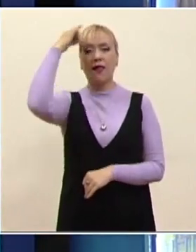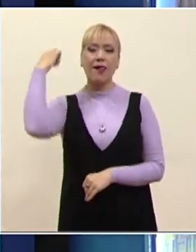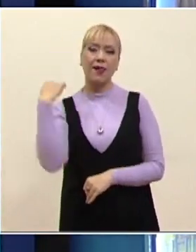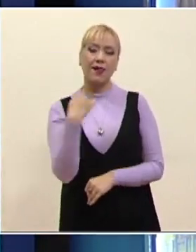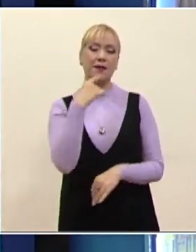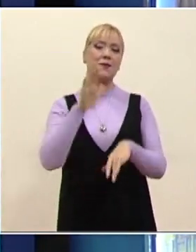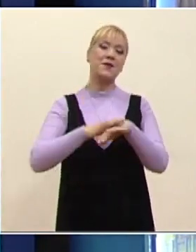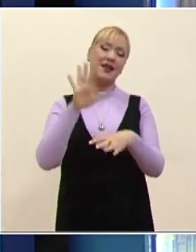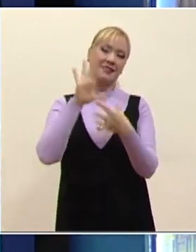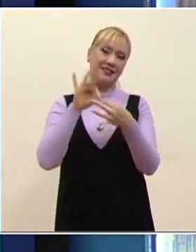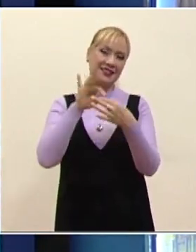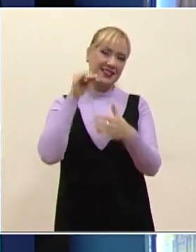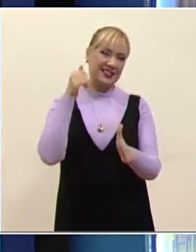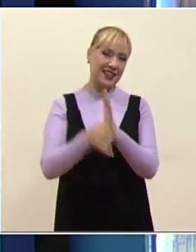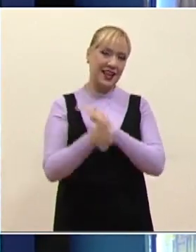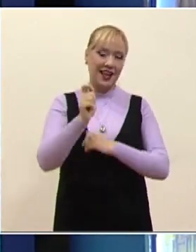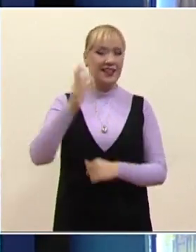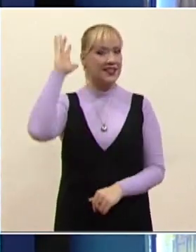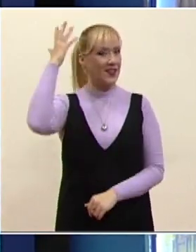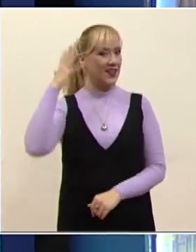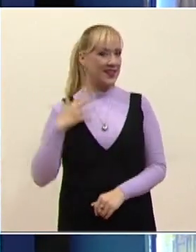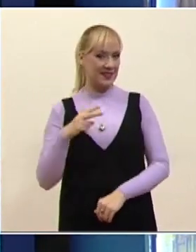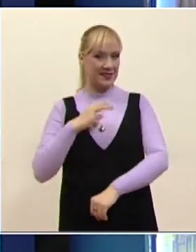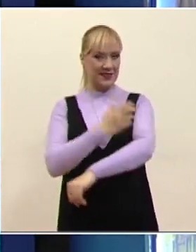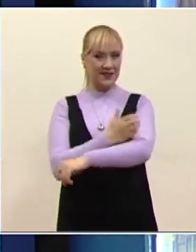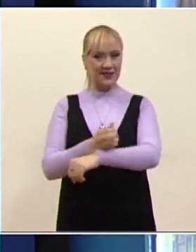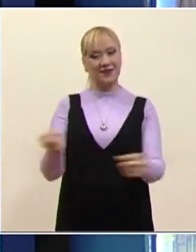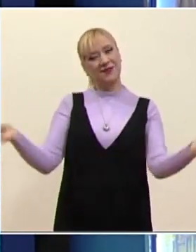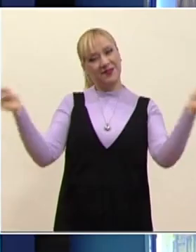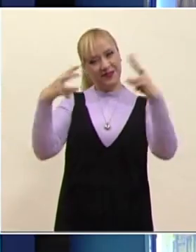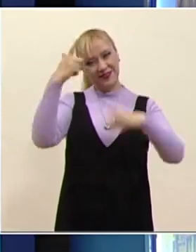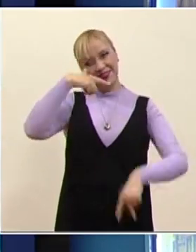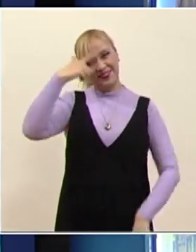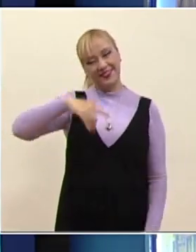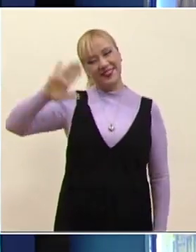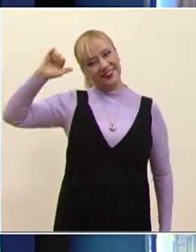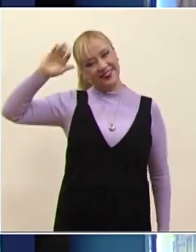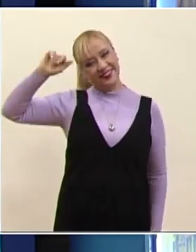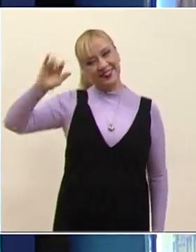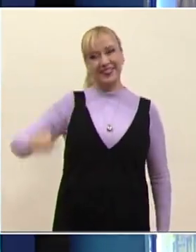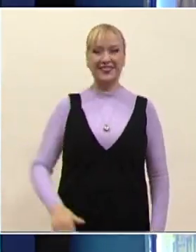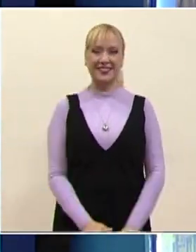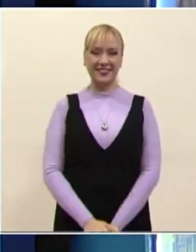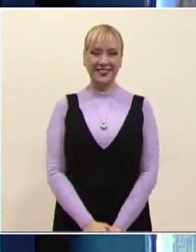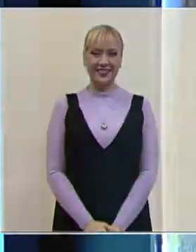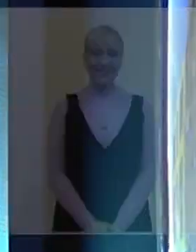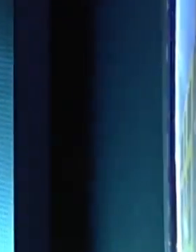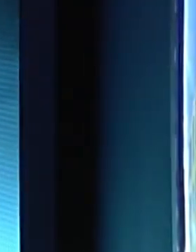noticiero nocturno con Lorena Sánchez. Gracias por su atención. Hasta pronto.